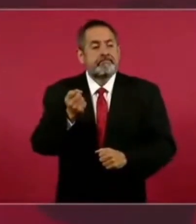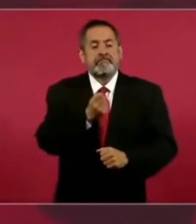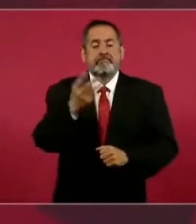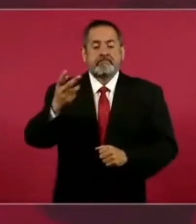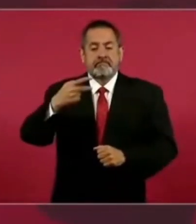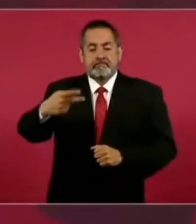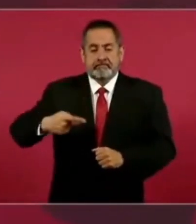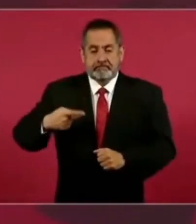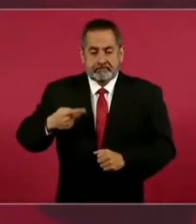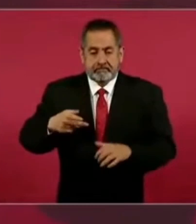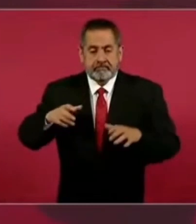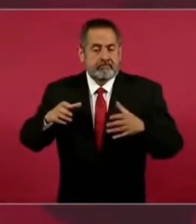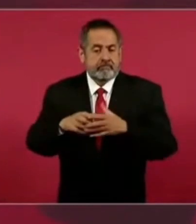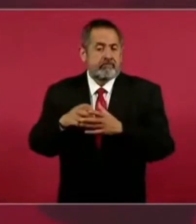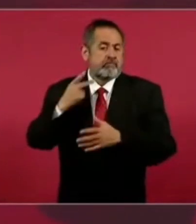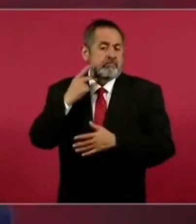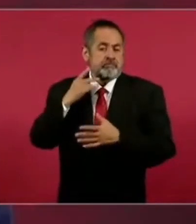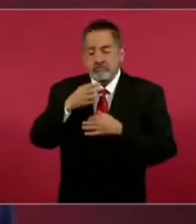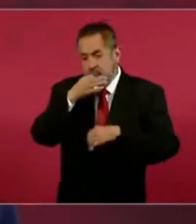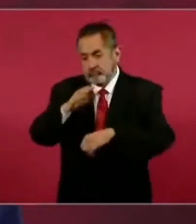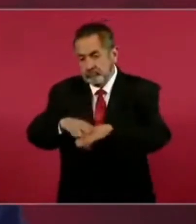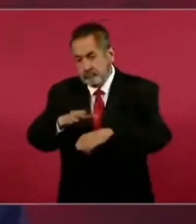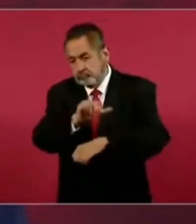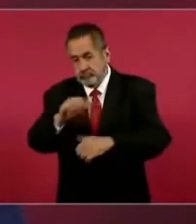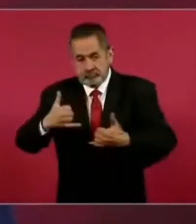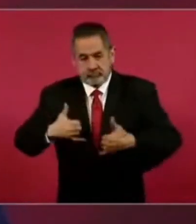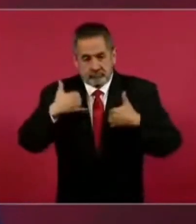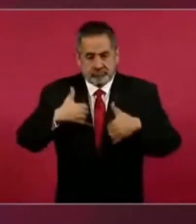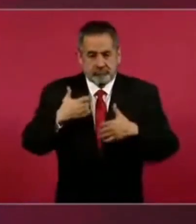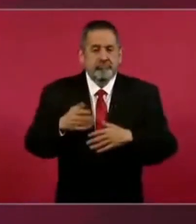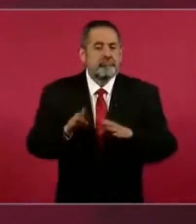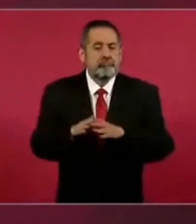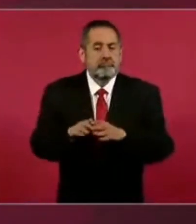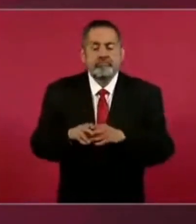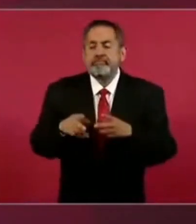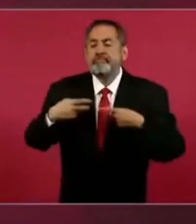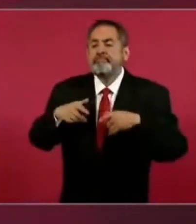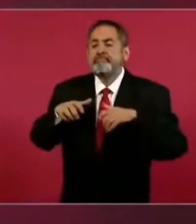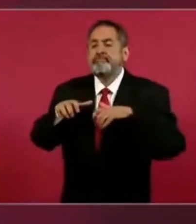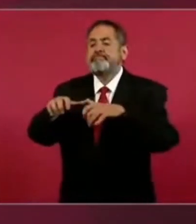qué hacer en política y esto para los jóvenes, apoyarse en el pueblo.